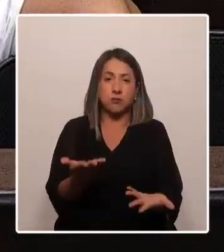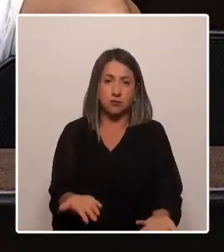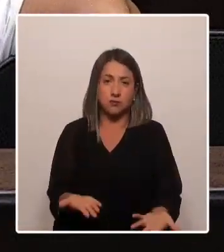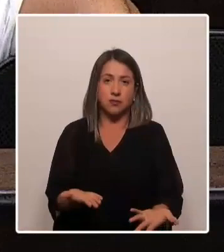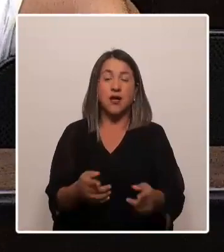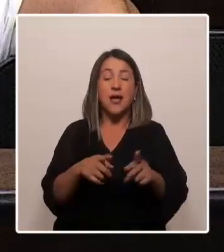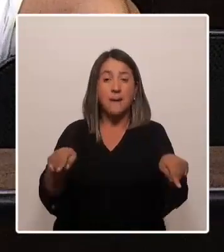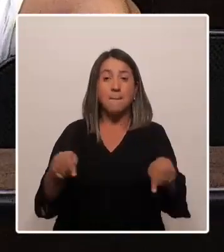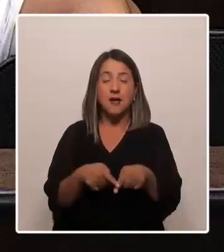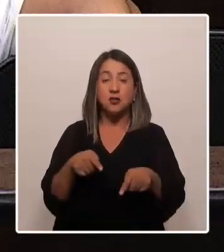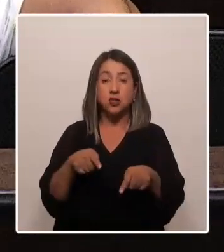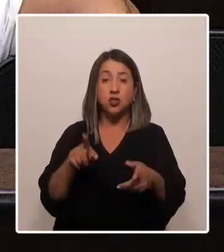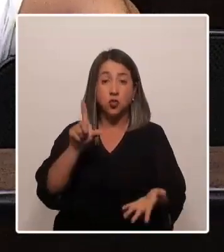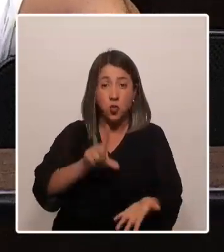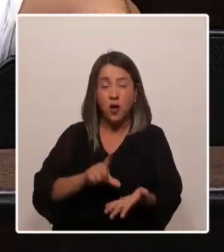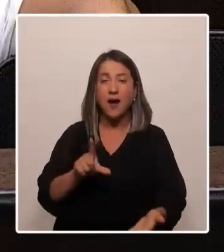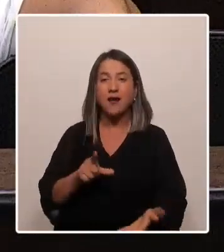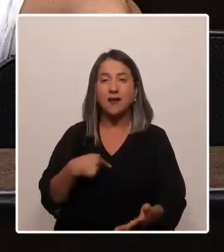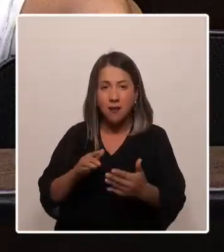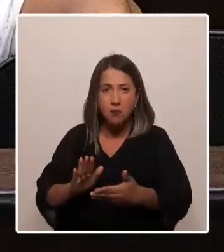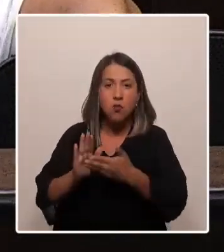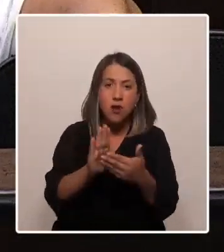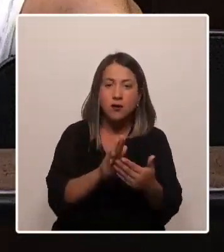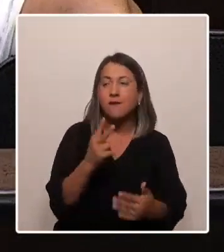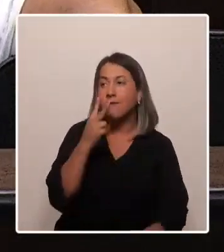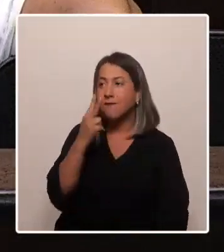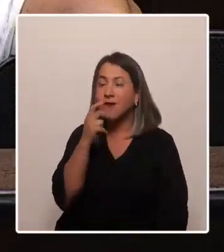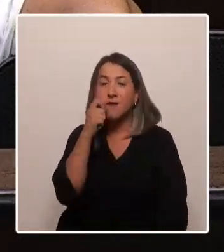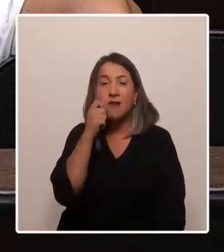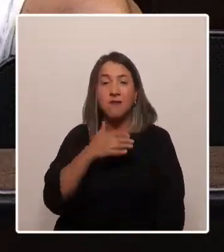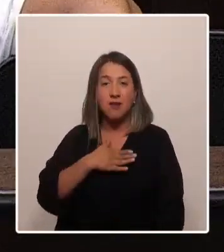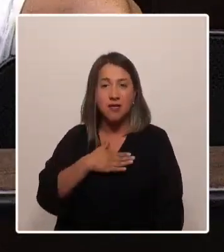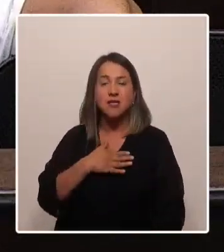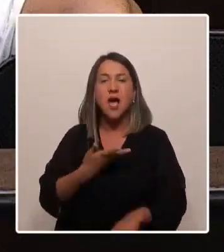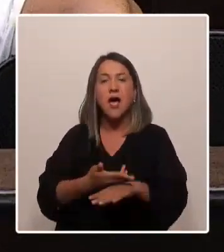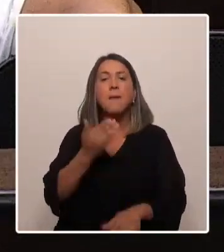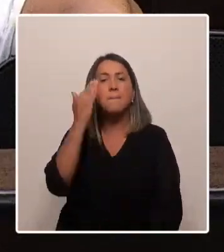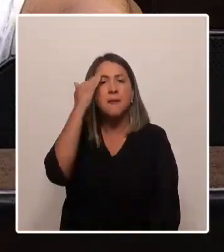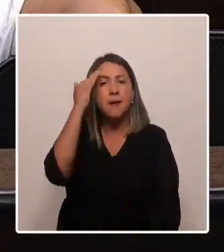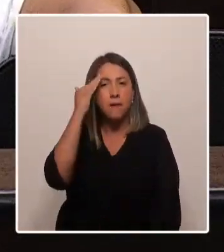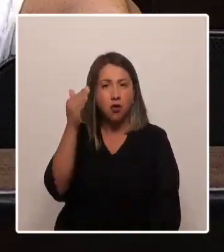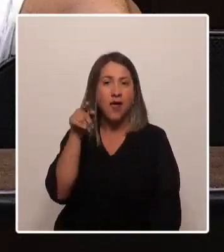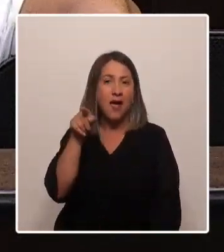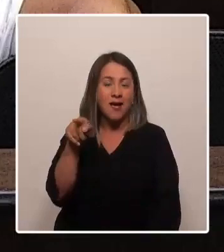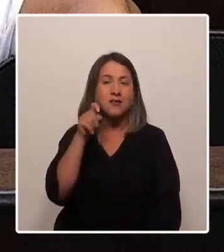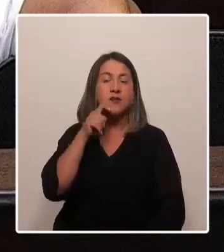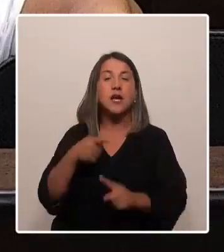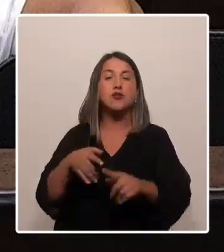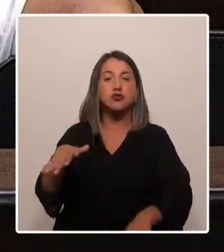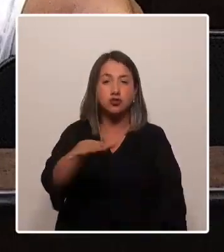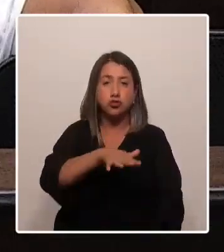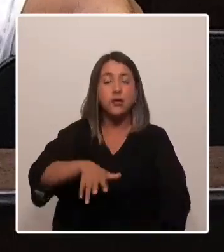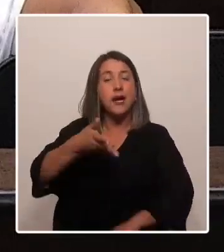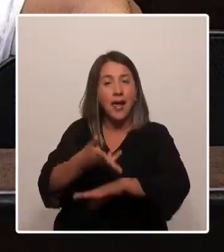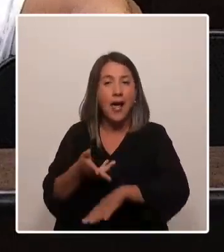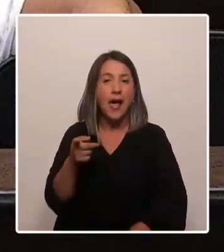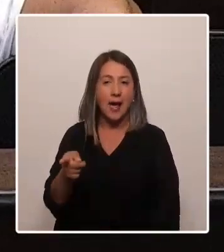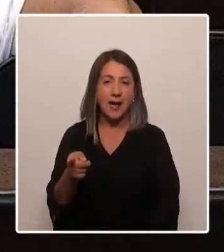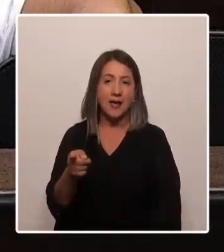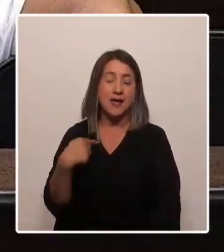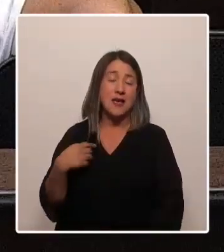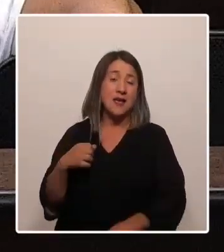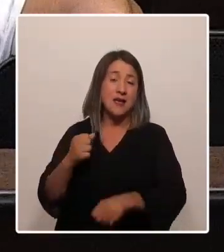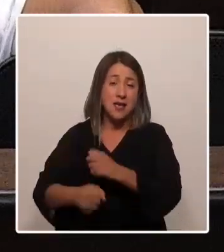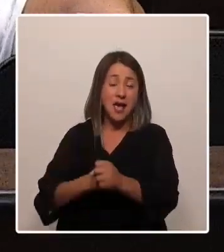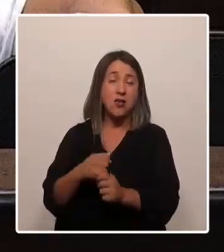que revisten hechos históricos son sitios de memoria en donde ese ejercicio social se practica y las generaciones se